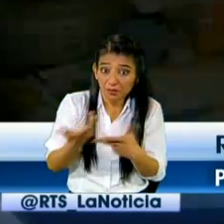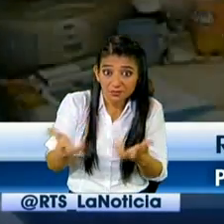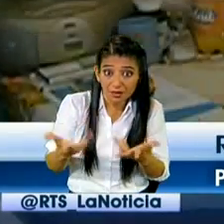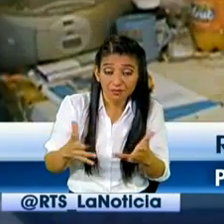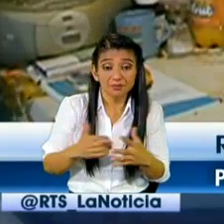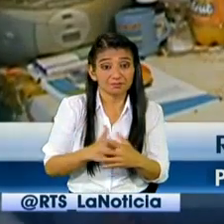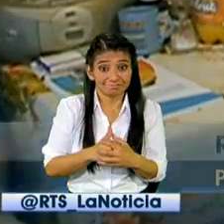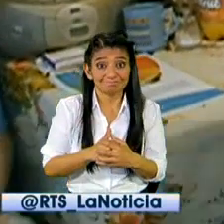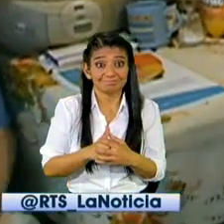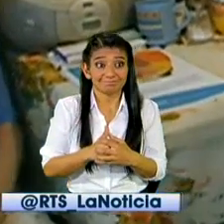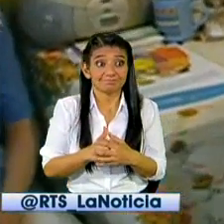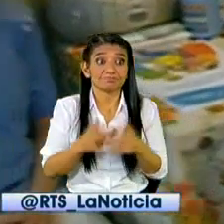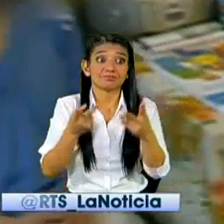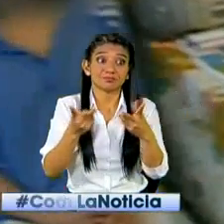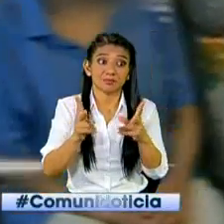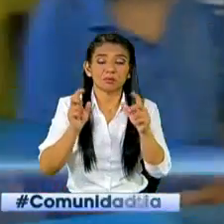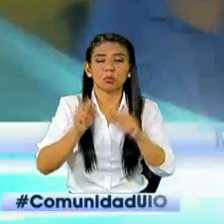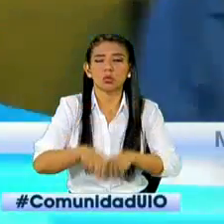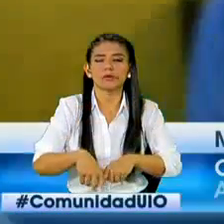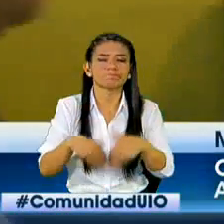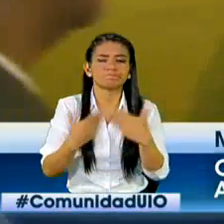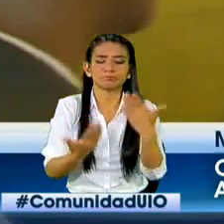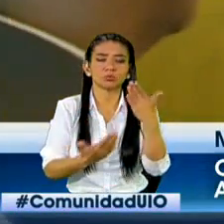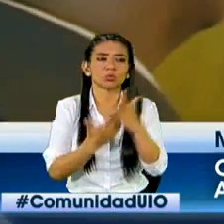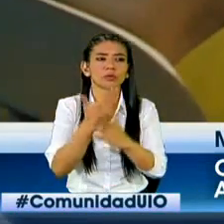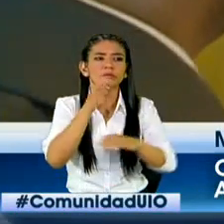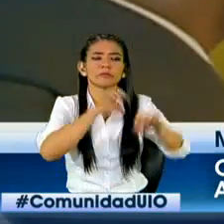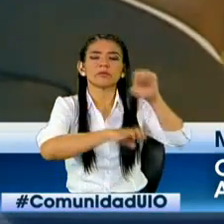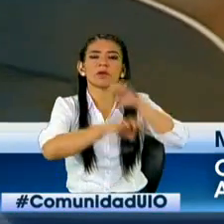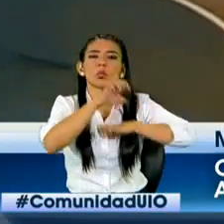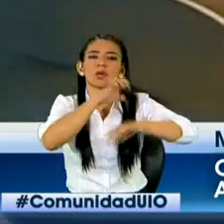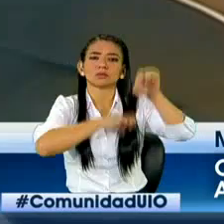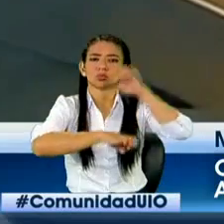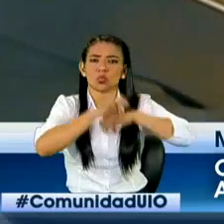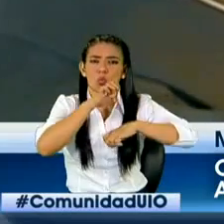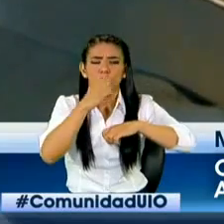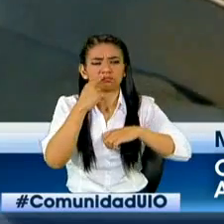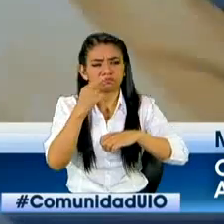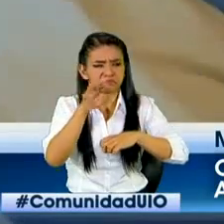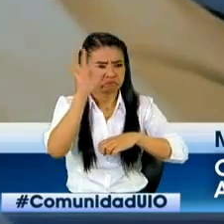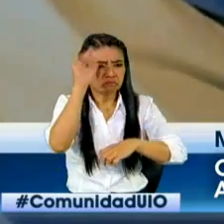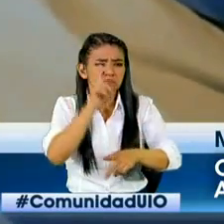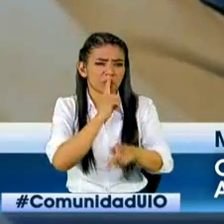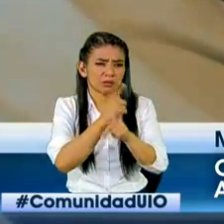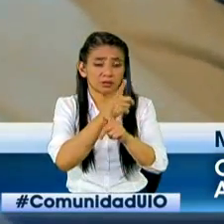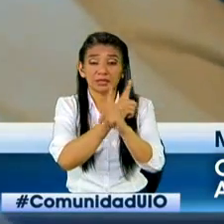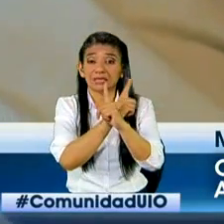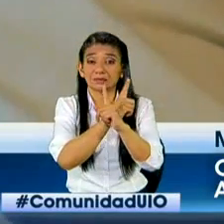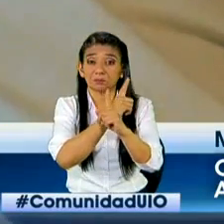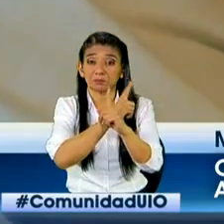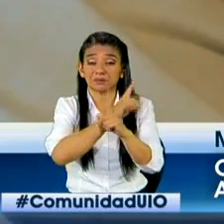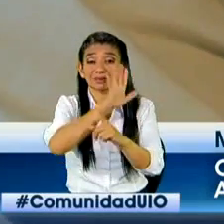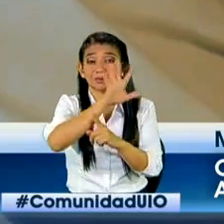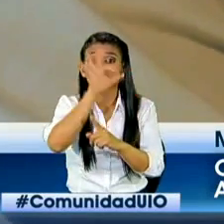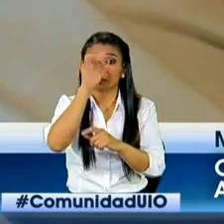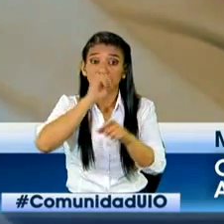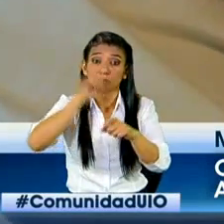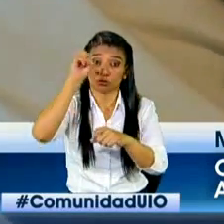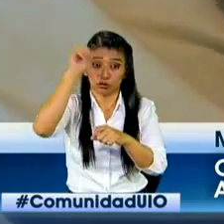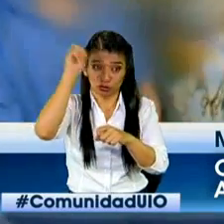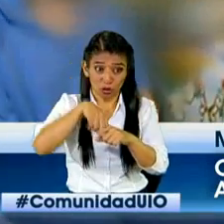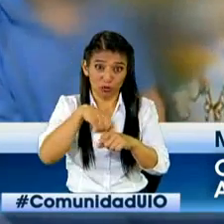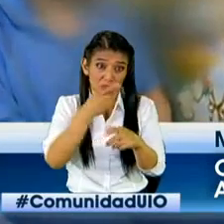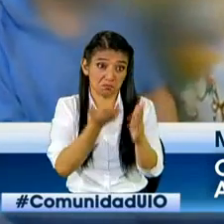Además, se le podría efectuar una nueva evaluación médica para determinar si su discapacidad del